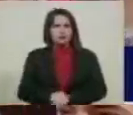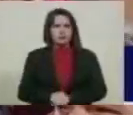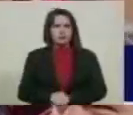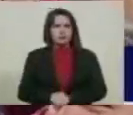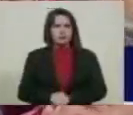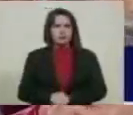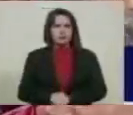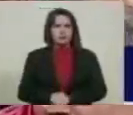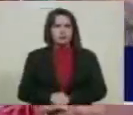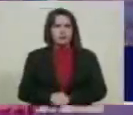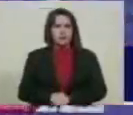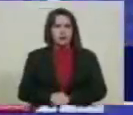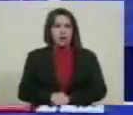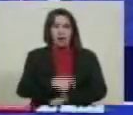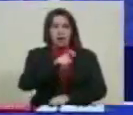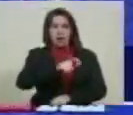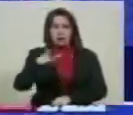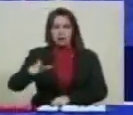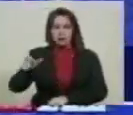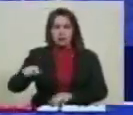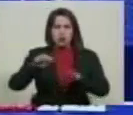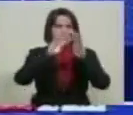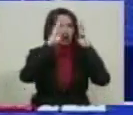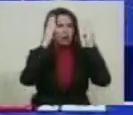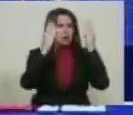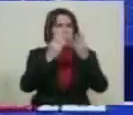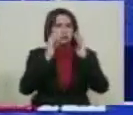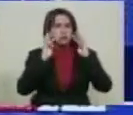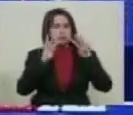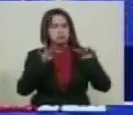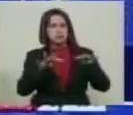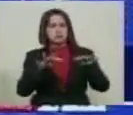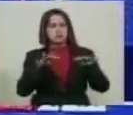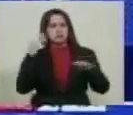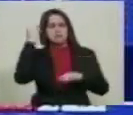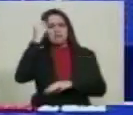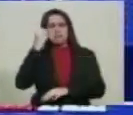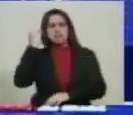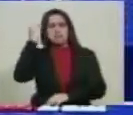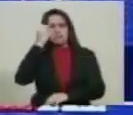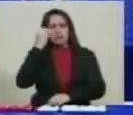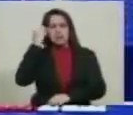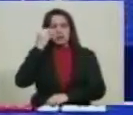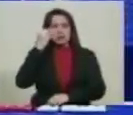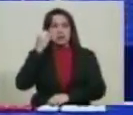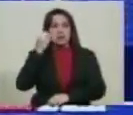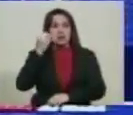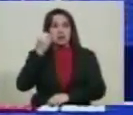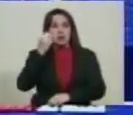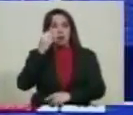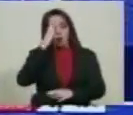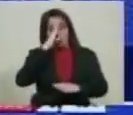hay una impresión, yo digo inclusive de admiración,